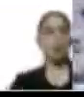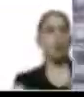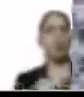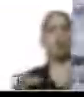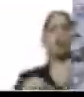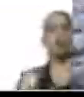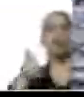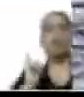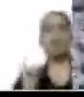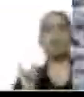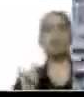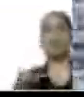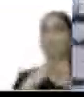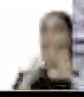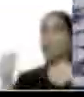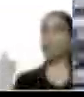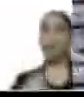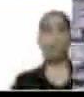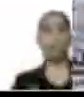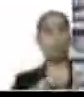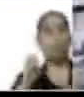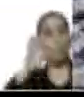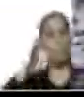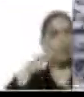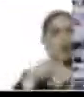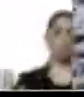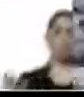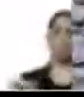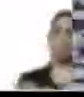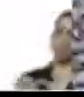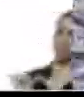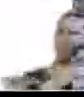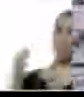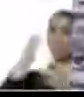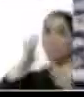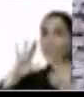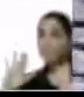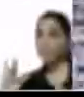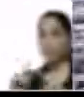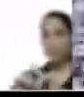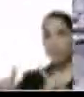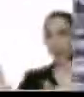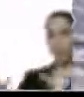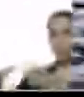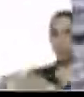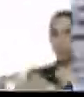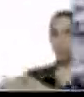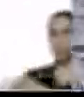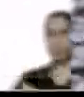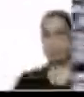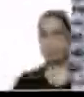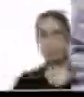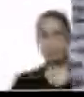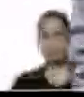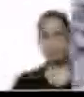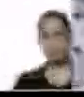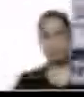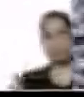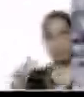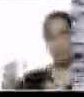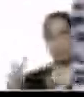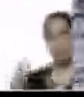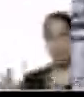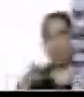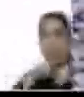en aproximadamente unas 59 horas, que es lo que le falta al primero de los barcos de Irán